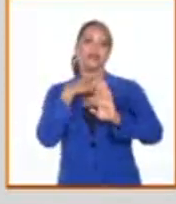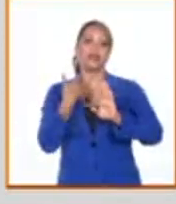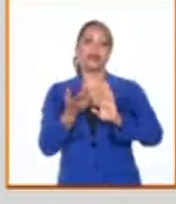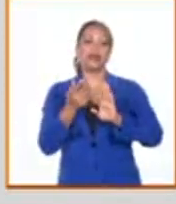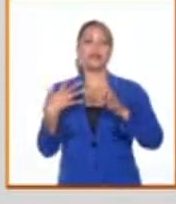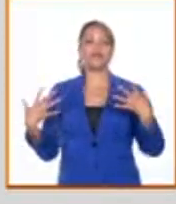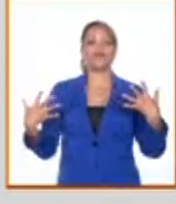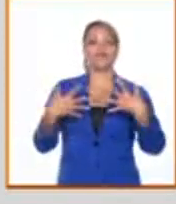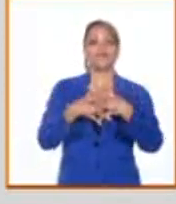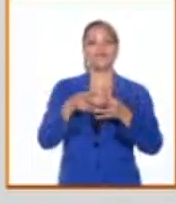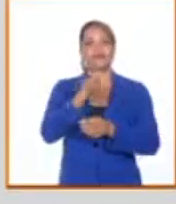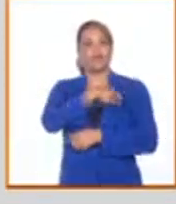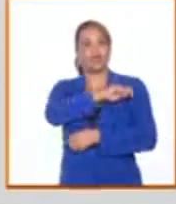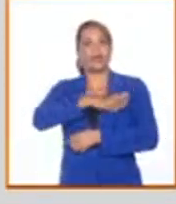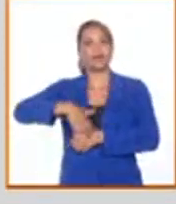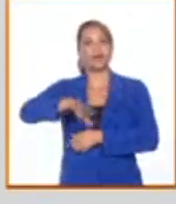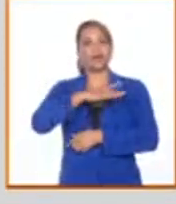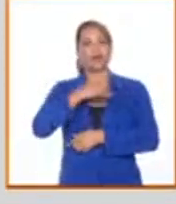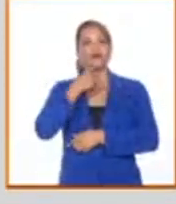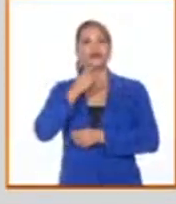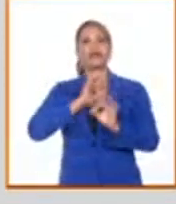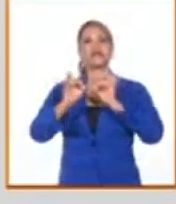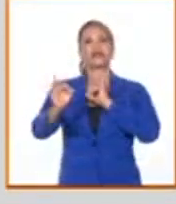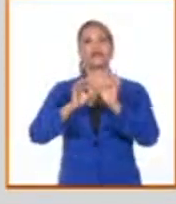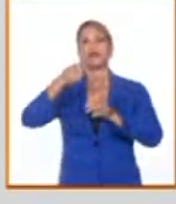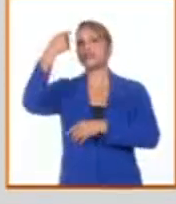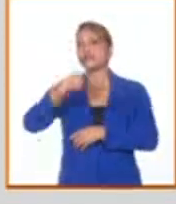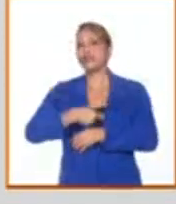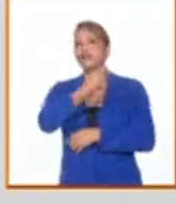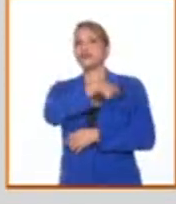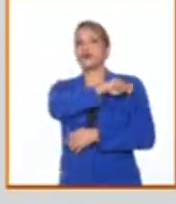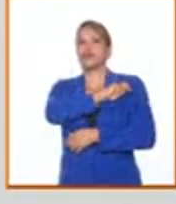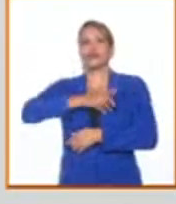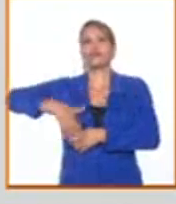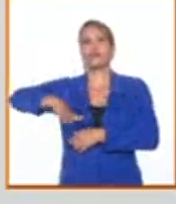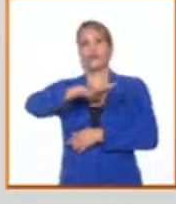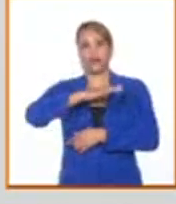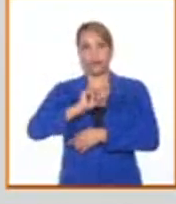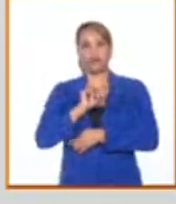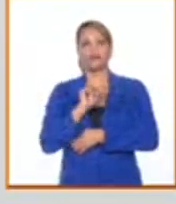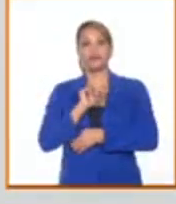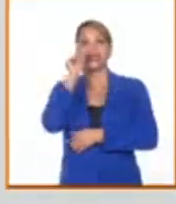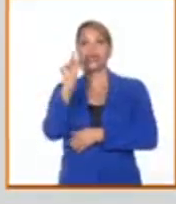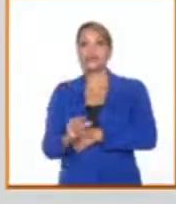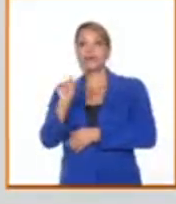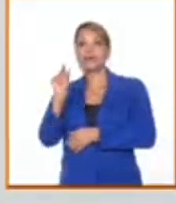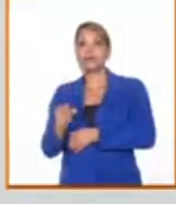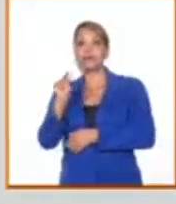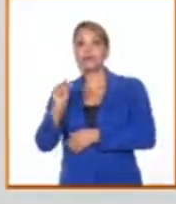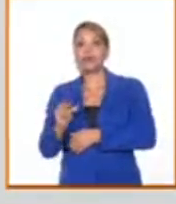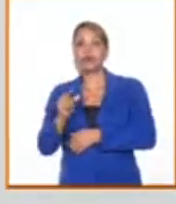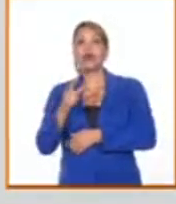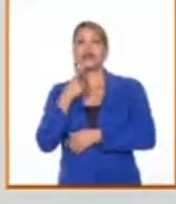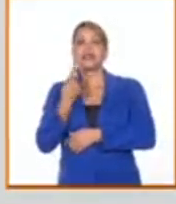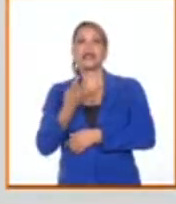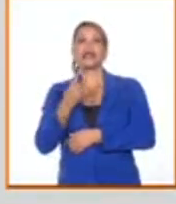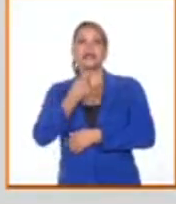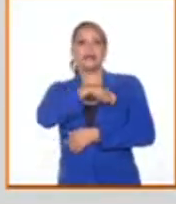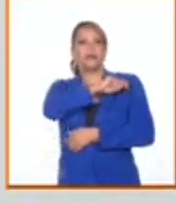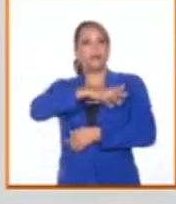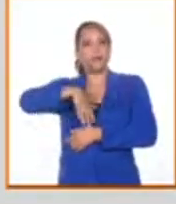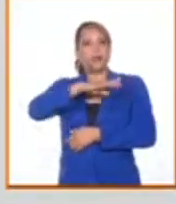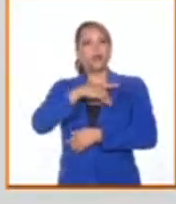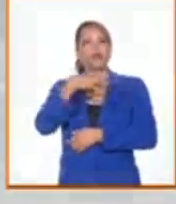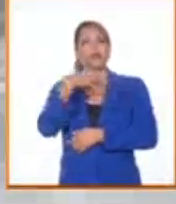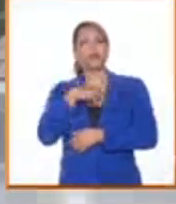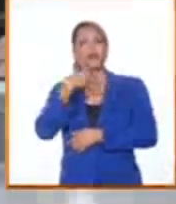humanista. Y es que se protejan los derechos de las personas a la información y a la comunicación. Lo